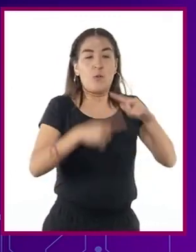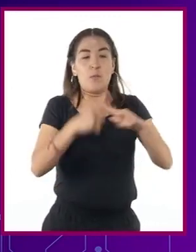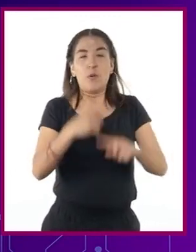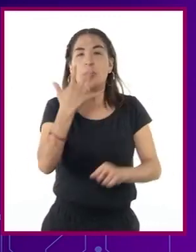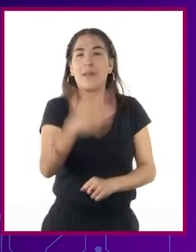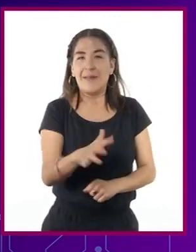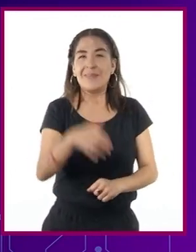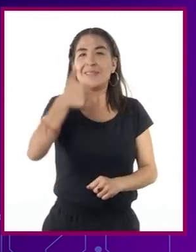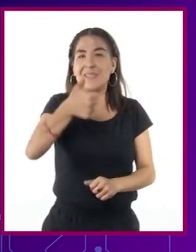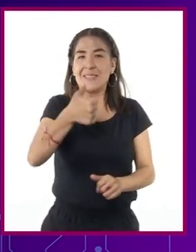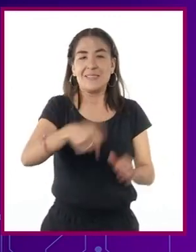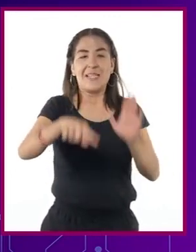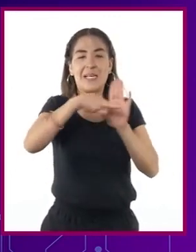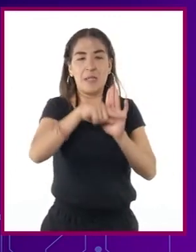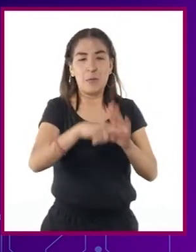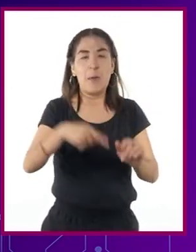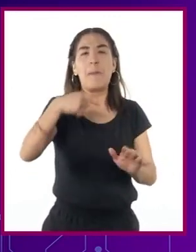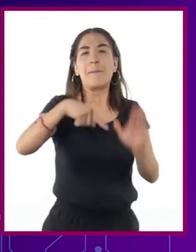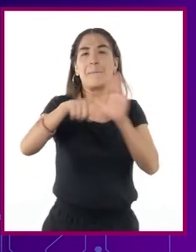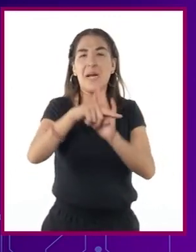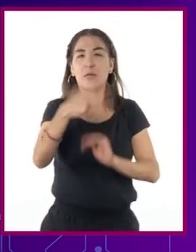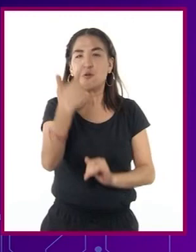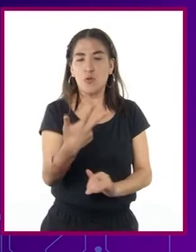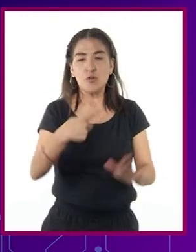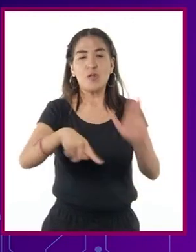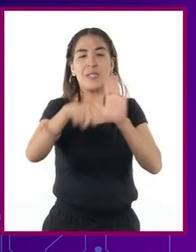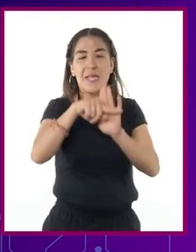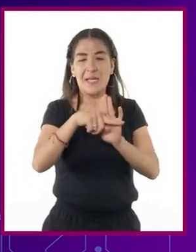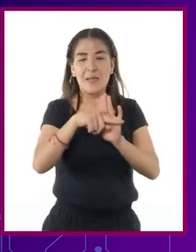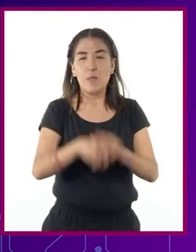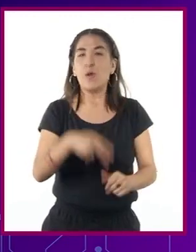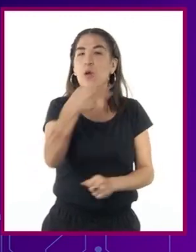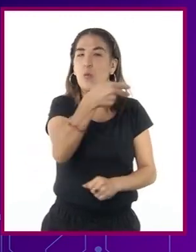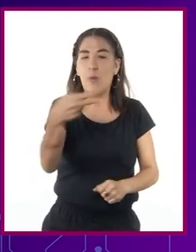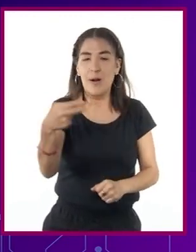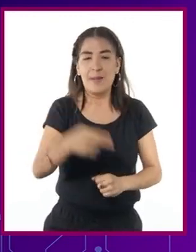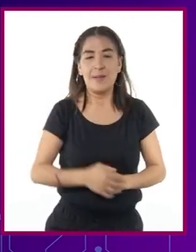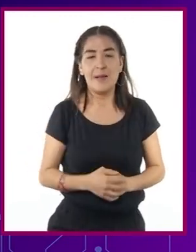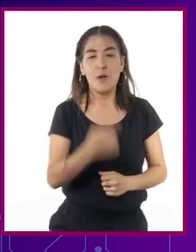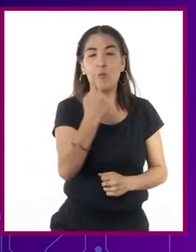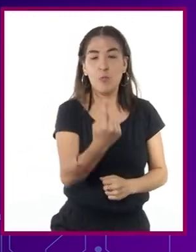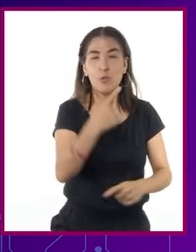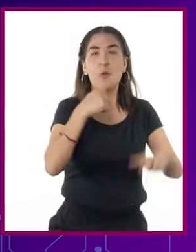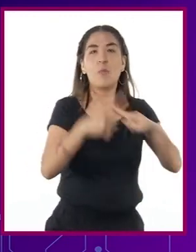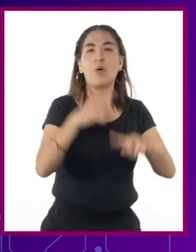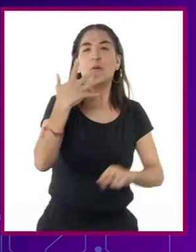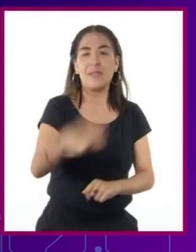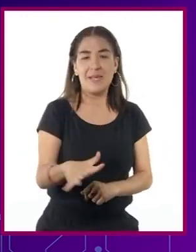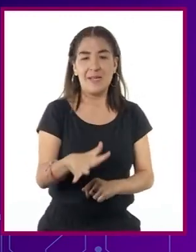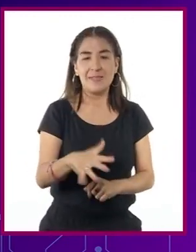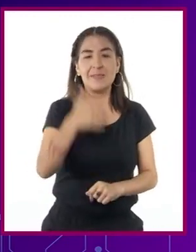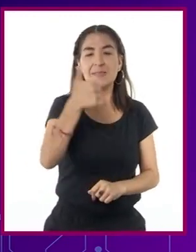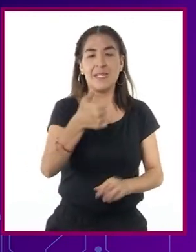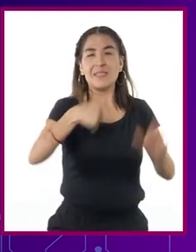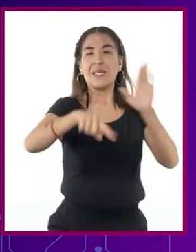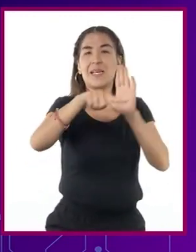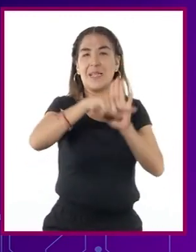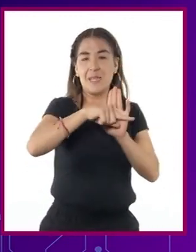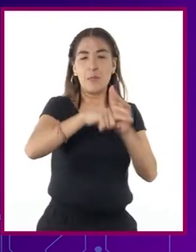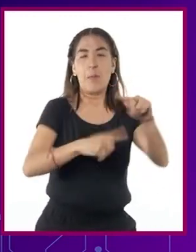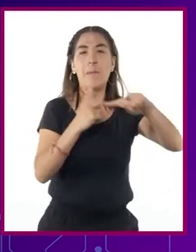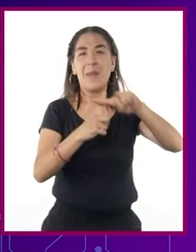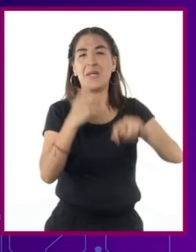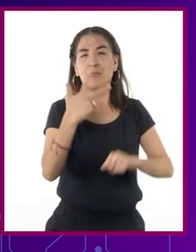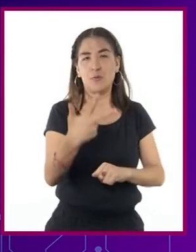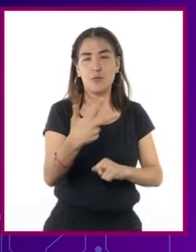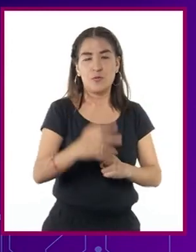a la 6 negativo menos 8 negativo, que es igual a 1 por 10 a la 6 negativo más